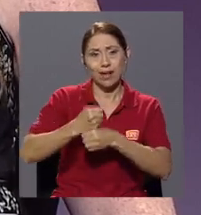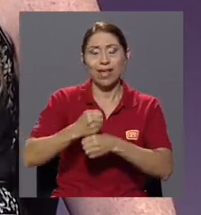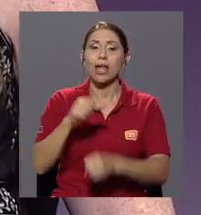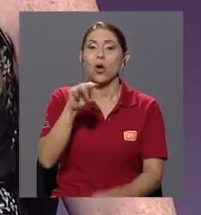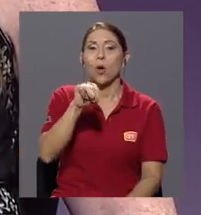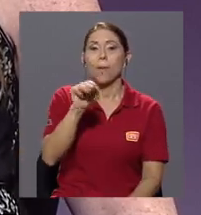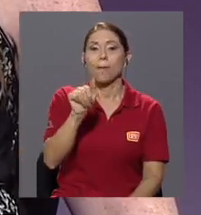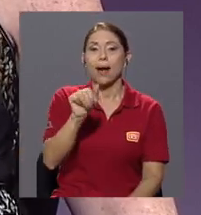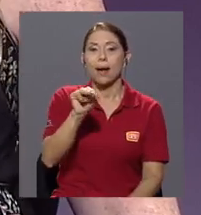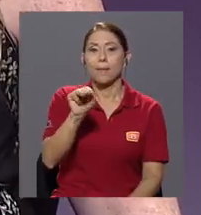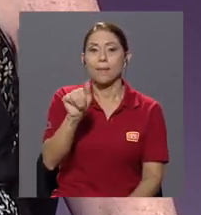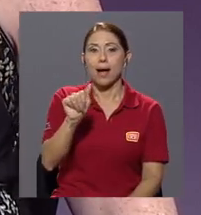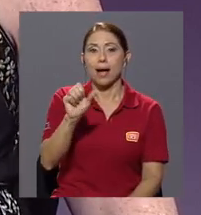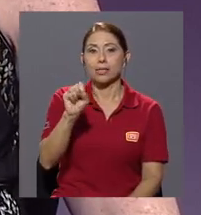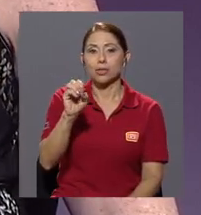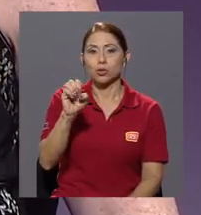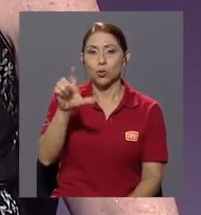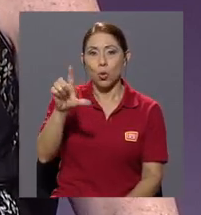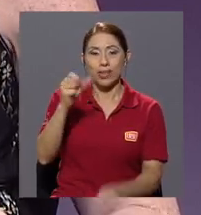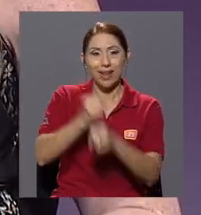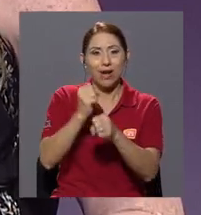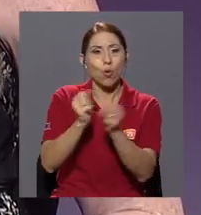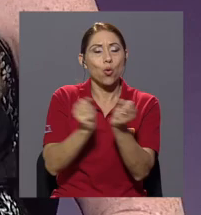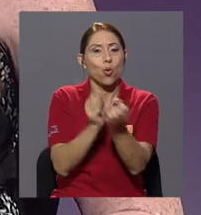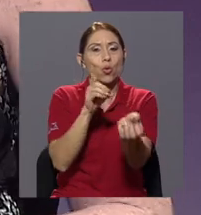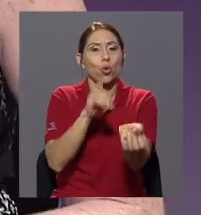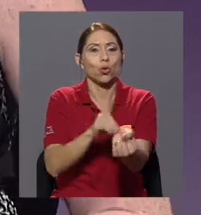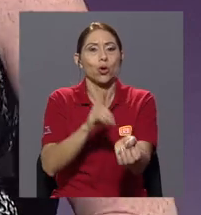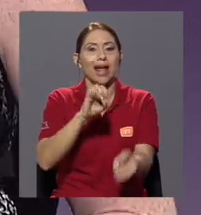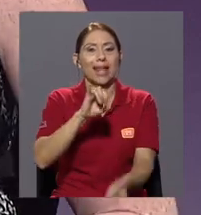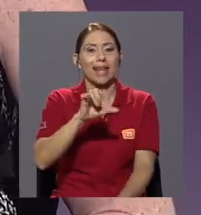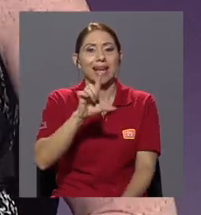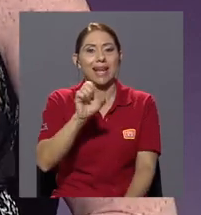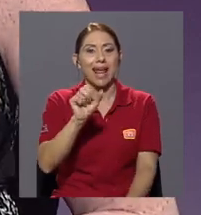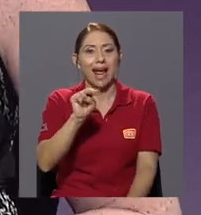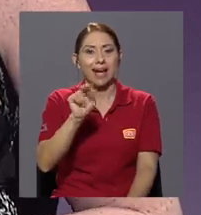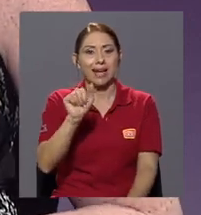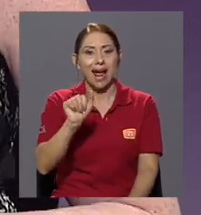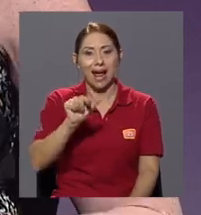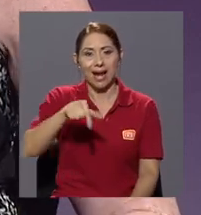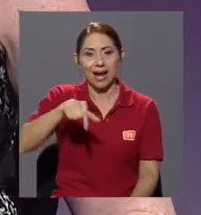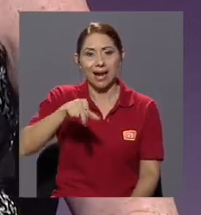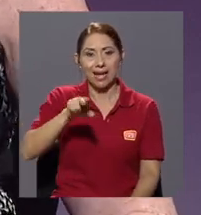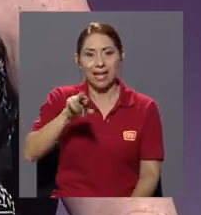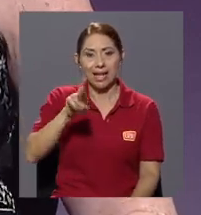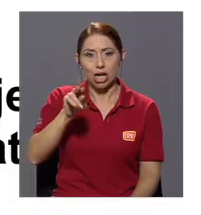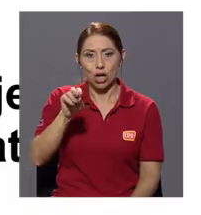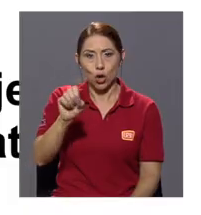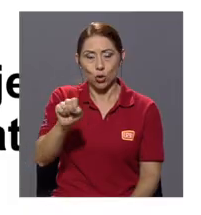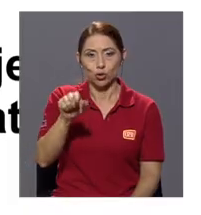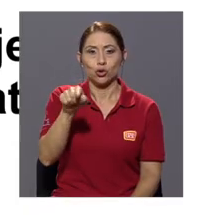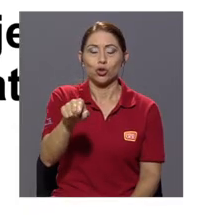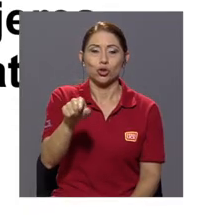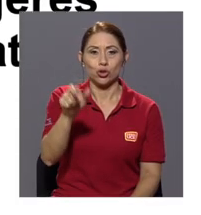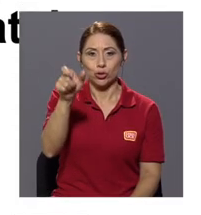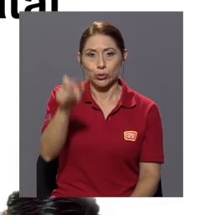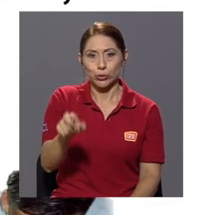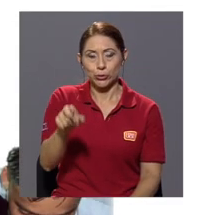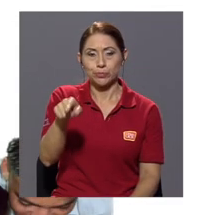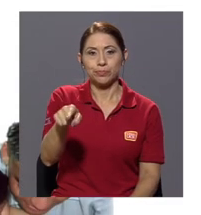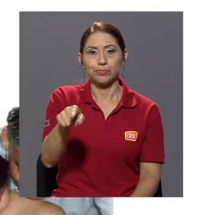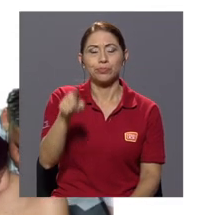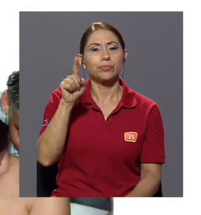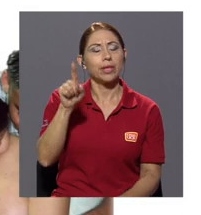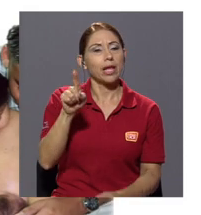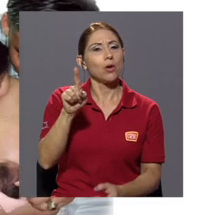trabajé más otra vez muy a la mano de doctora iliana quirós en la en una edición nueva de